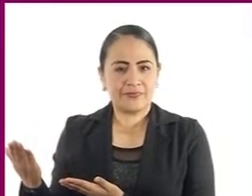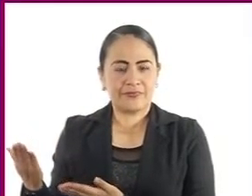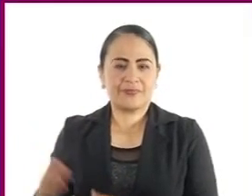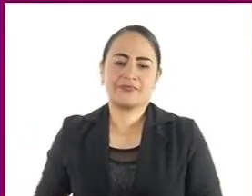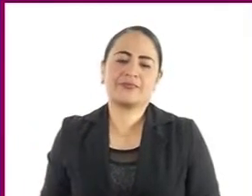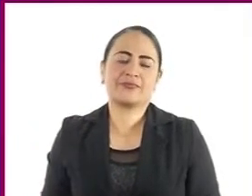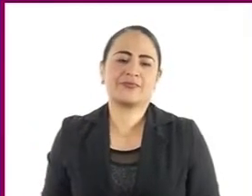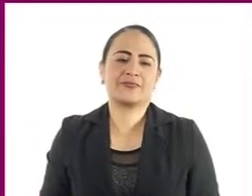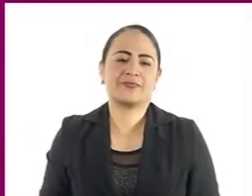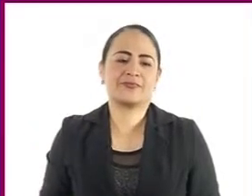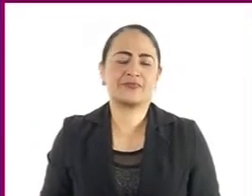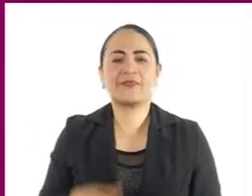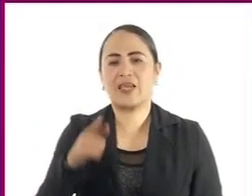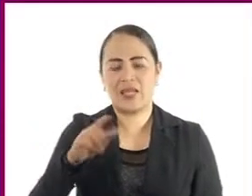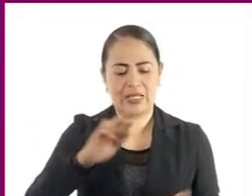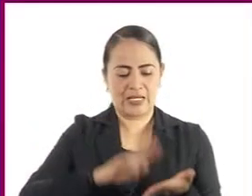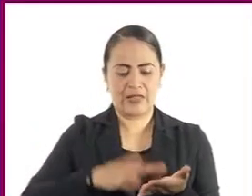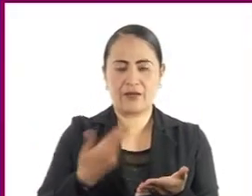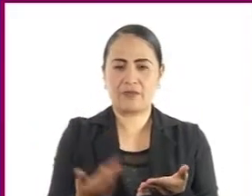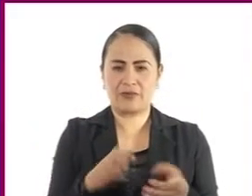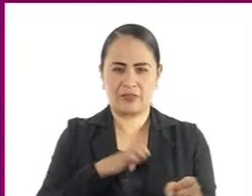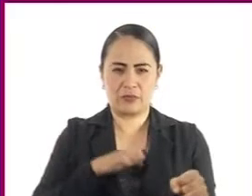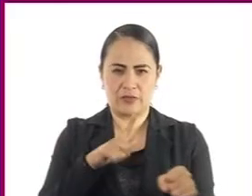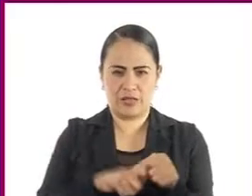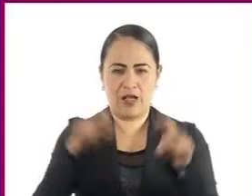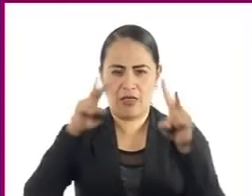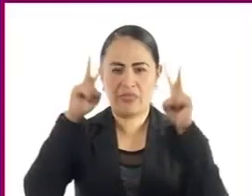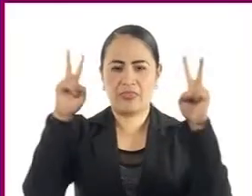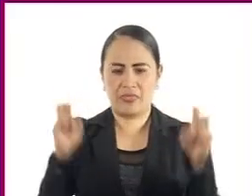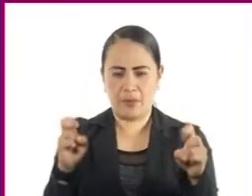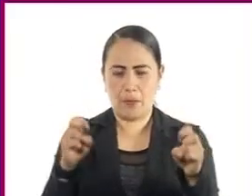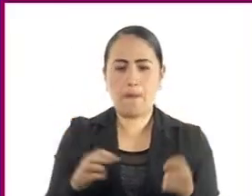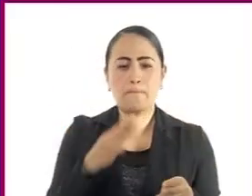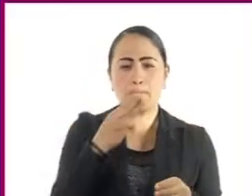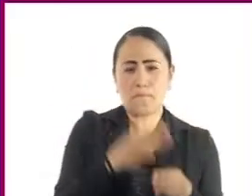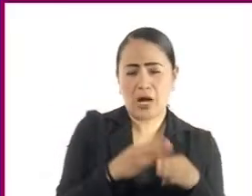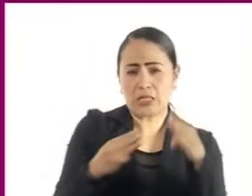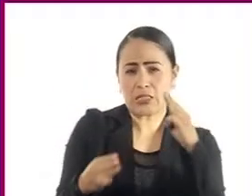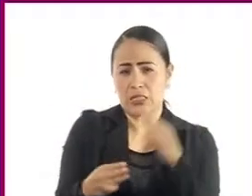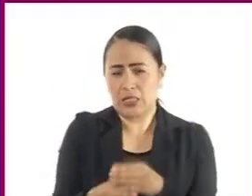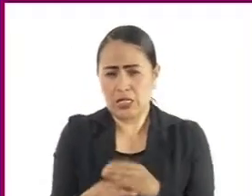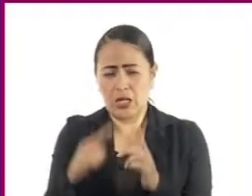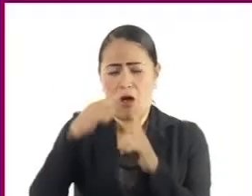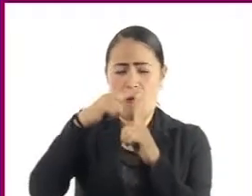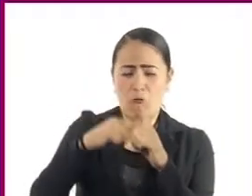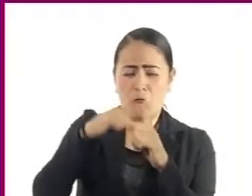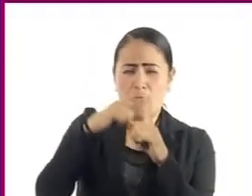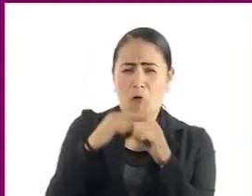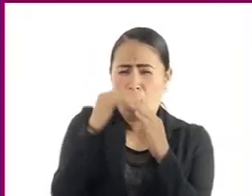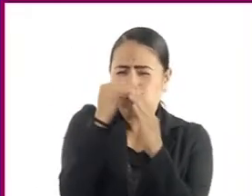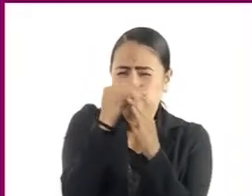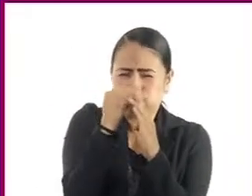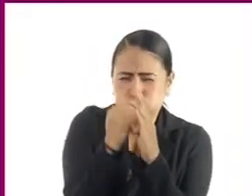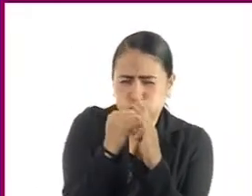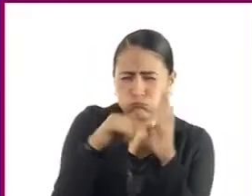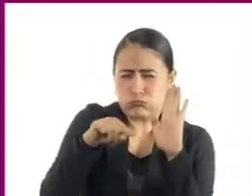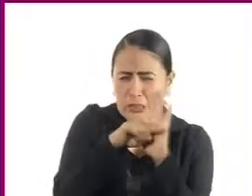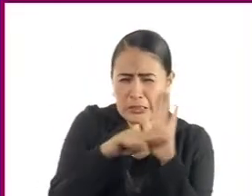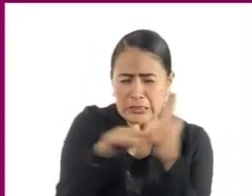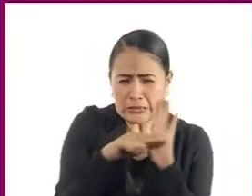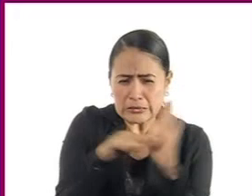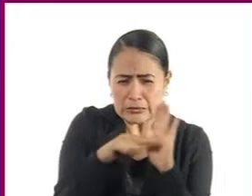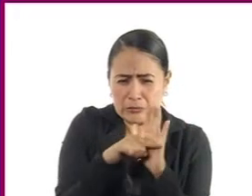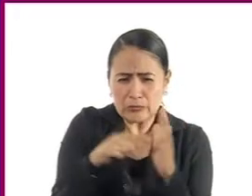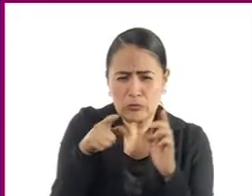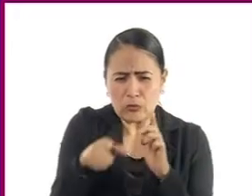investigación, publicado en una revista especializada y titulado La materia a muy bajas temperaturas, refiere en lo